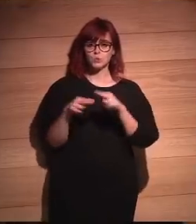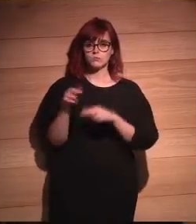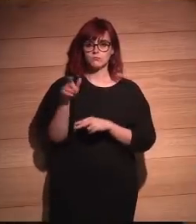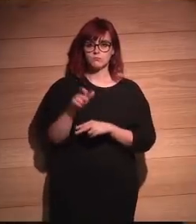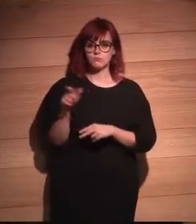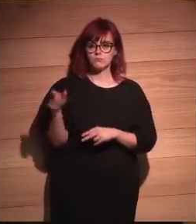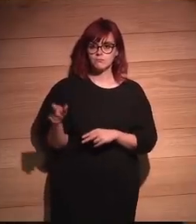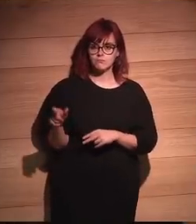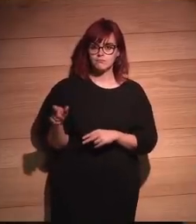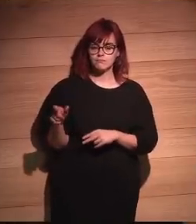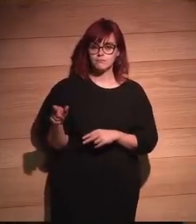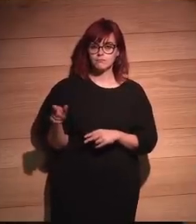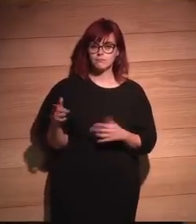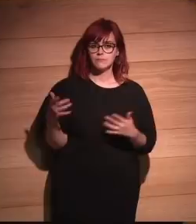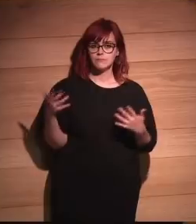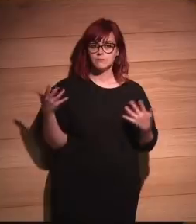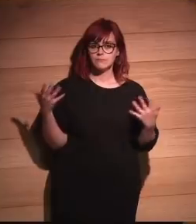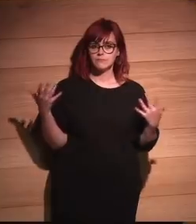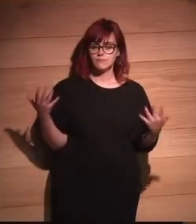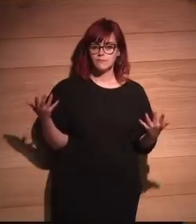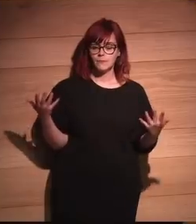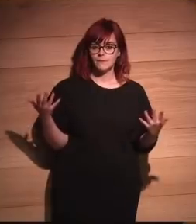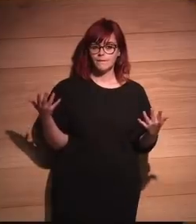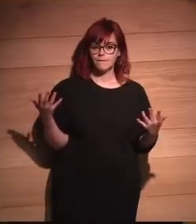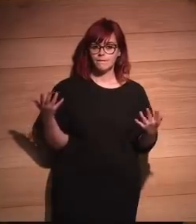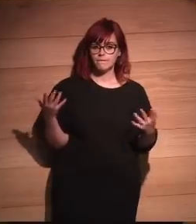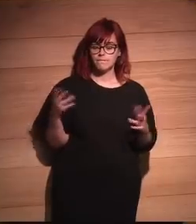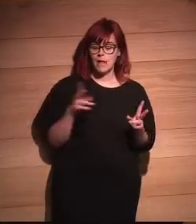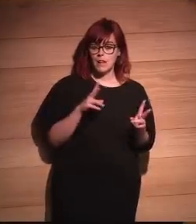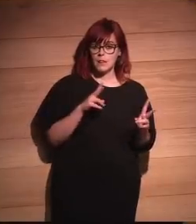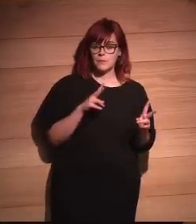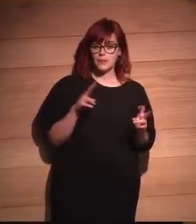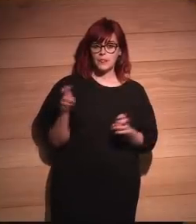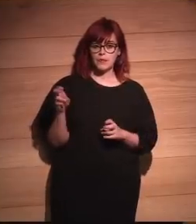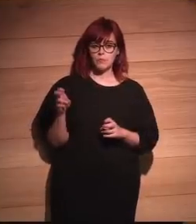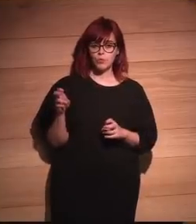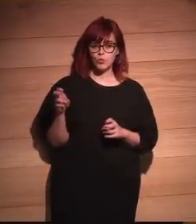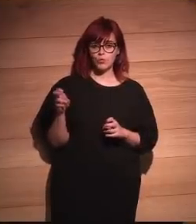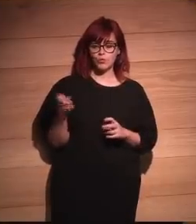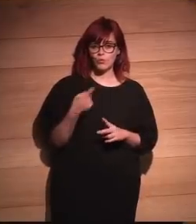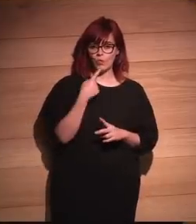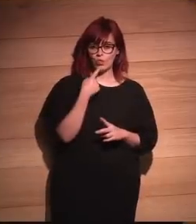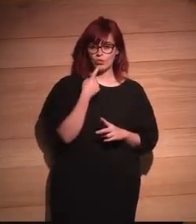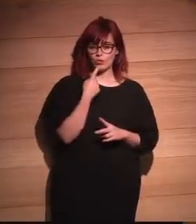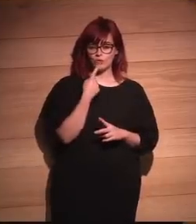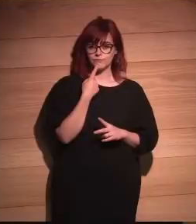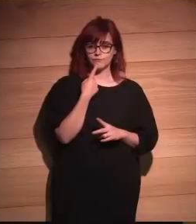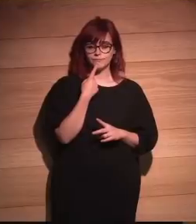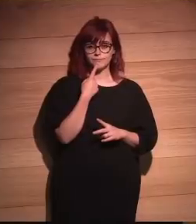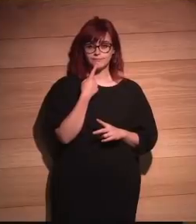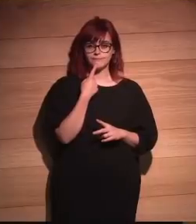El gran ausente dentro de que me emocionó al principio, que lo mencionaste,